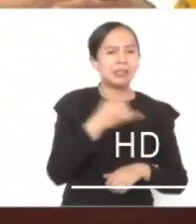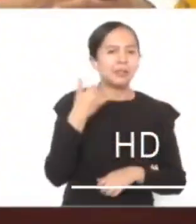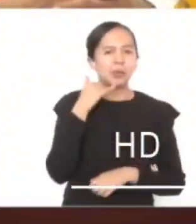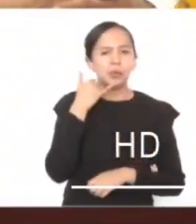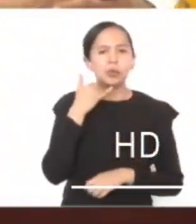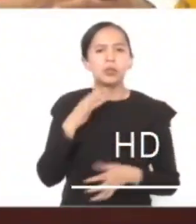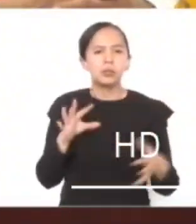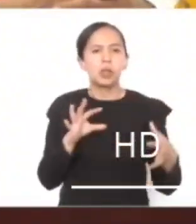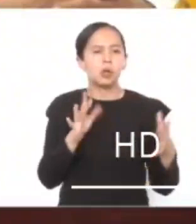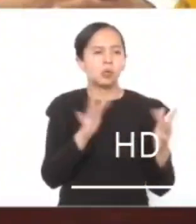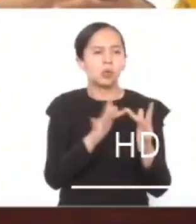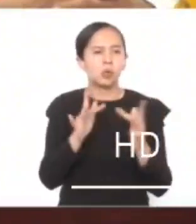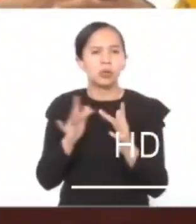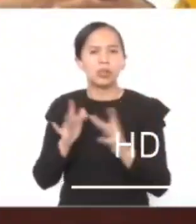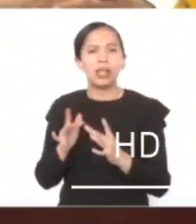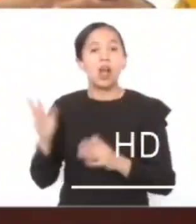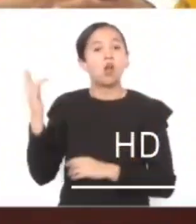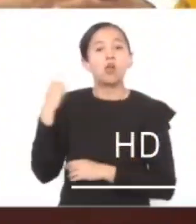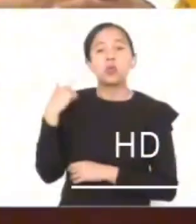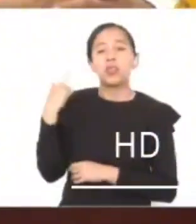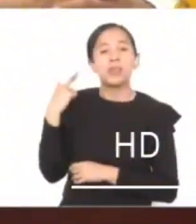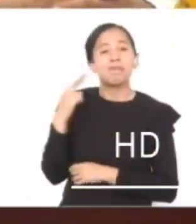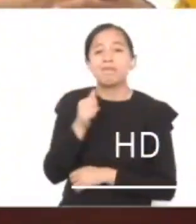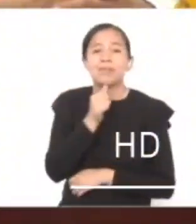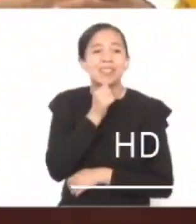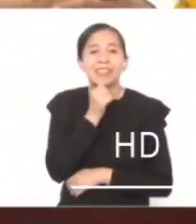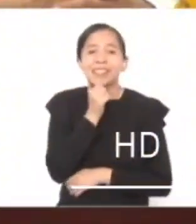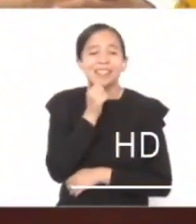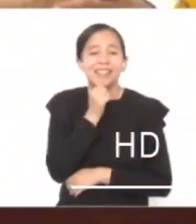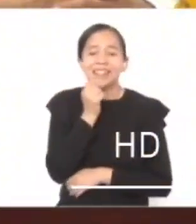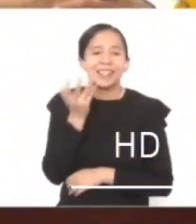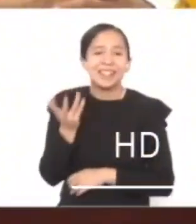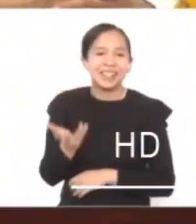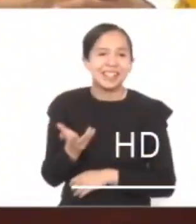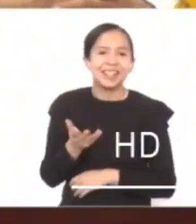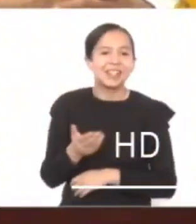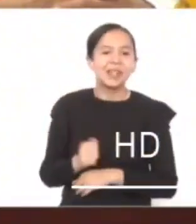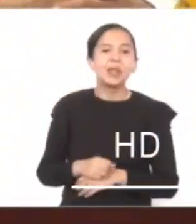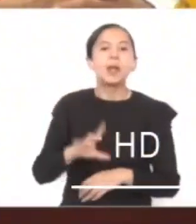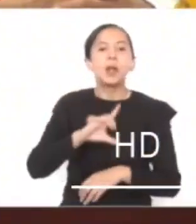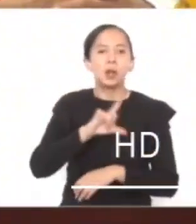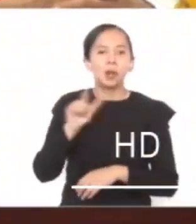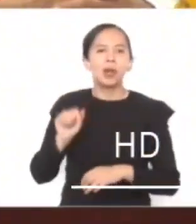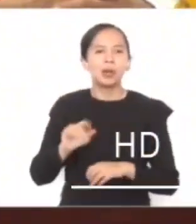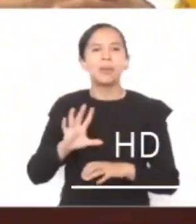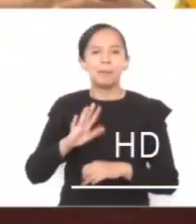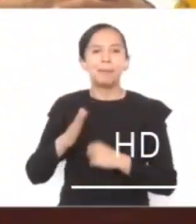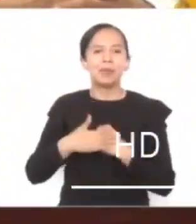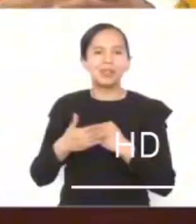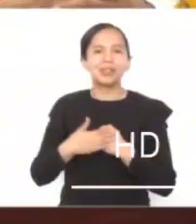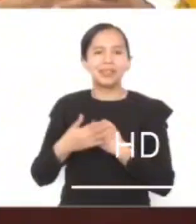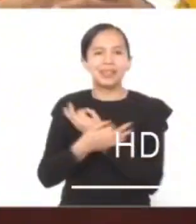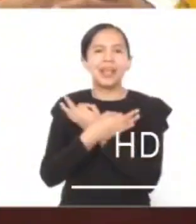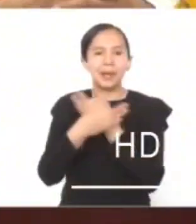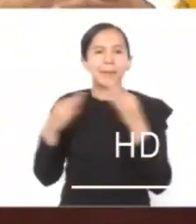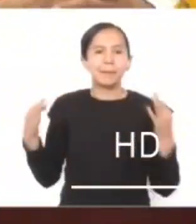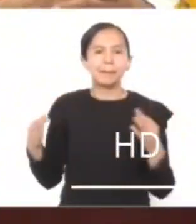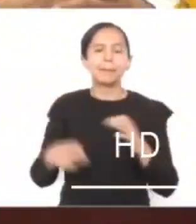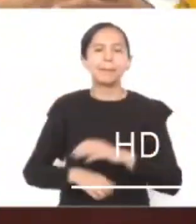verdad no estamos en ese momento de la conversación, pero en cuanto tengamos claridad, por supuesto se hará